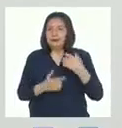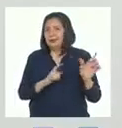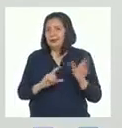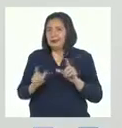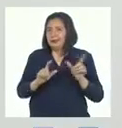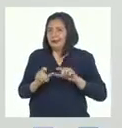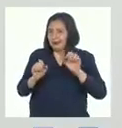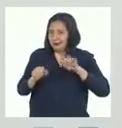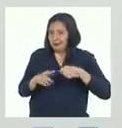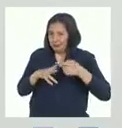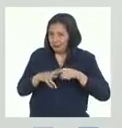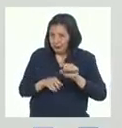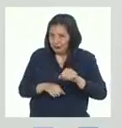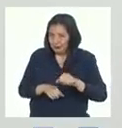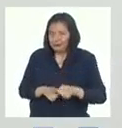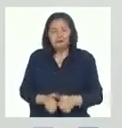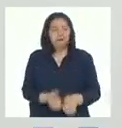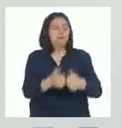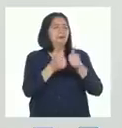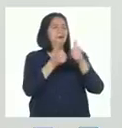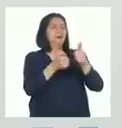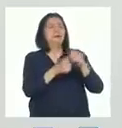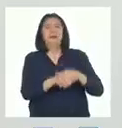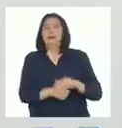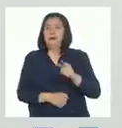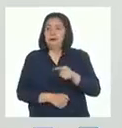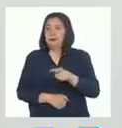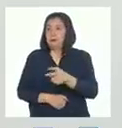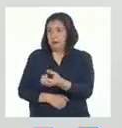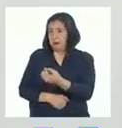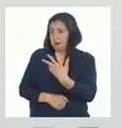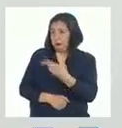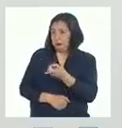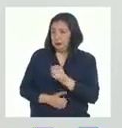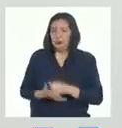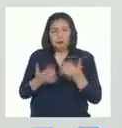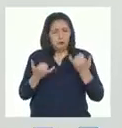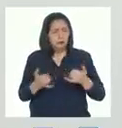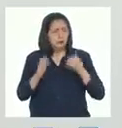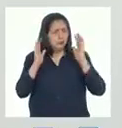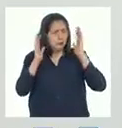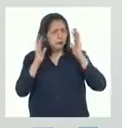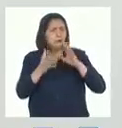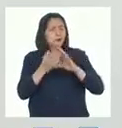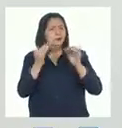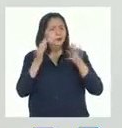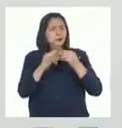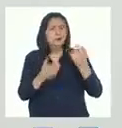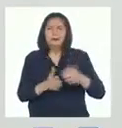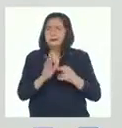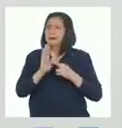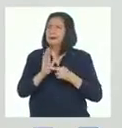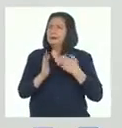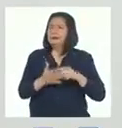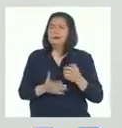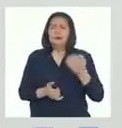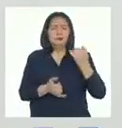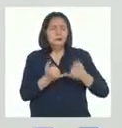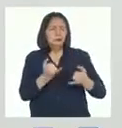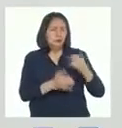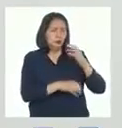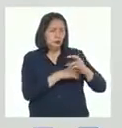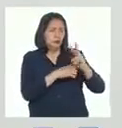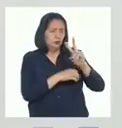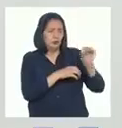¿Están listas y listos para empezar? ¡Genial! Como Patricia comentó, hoy escucharemos un cuento representativo de los